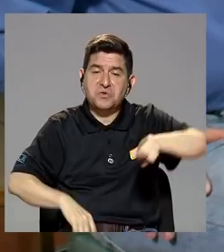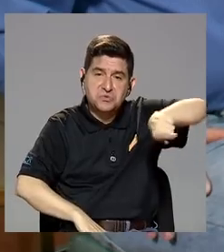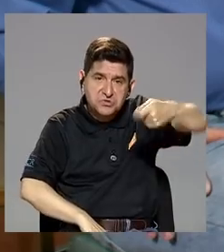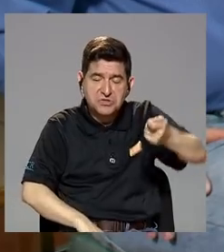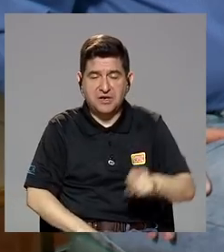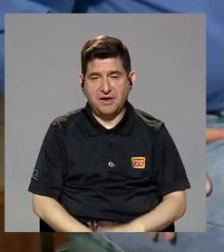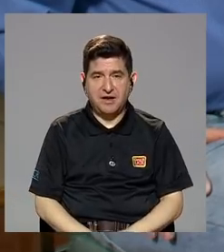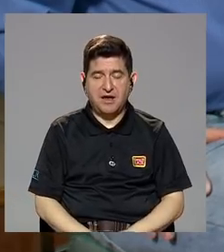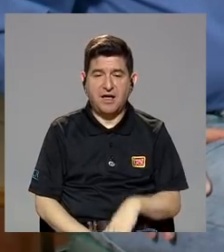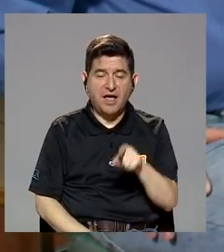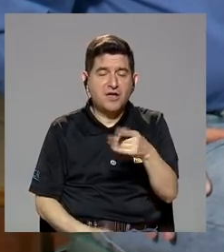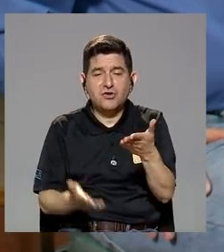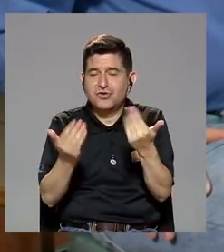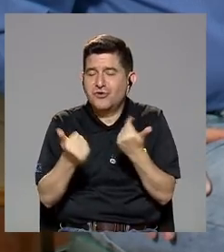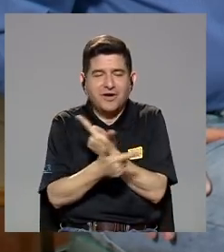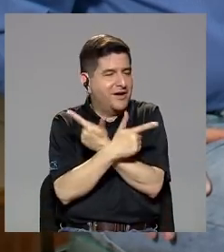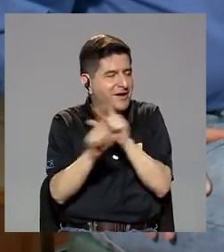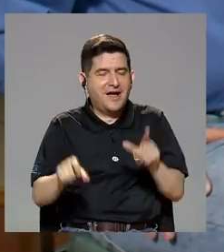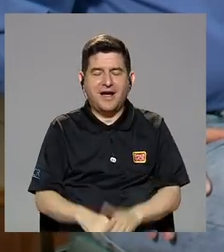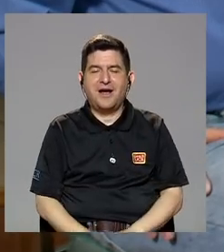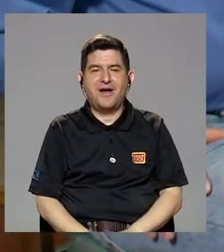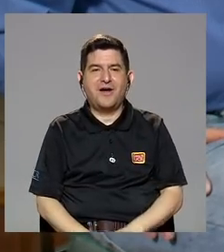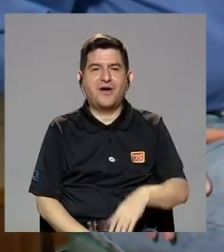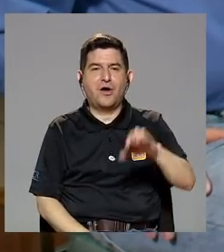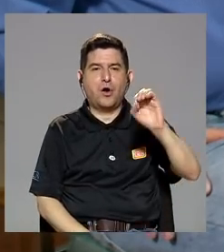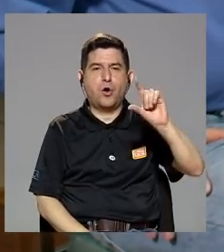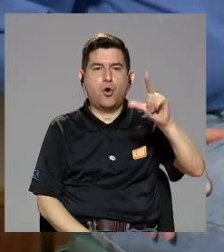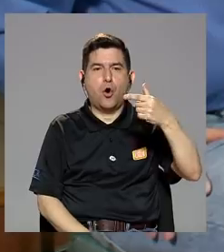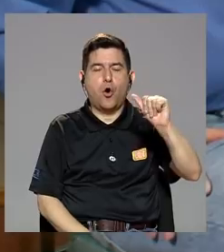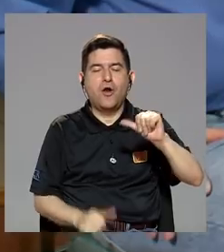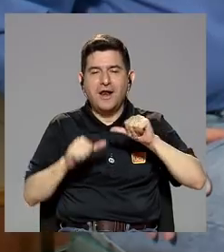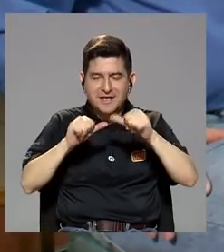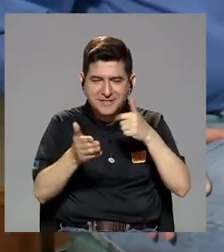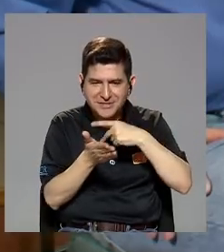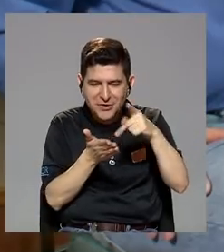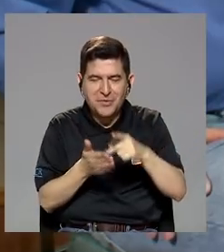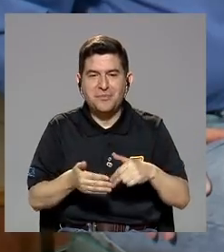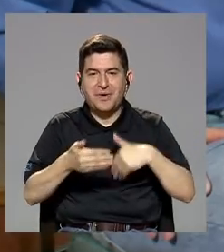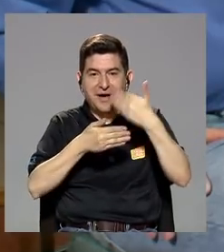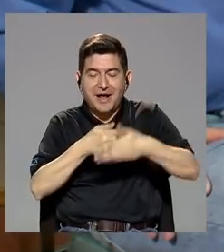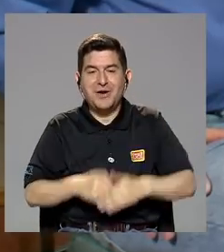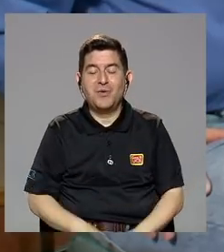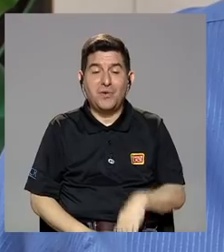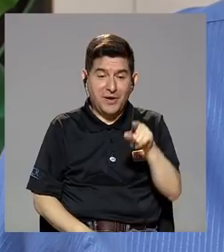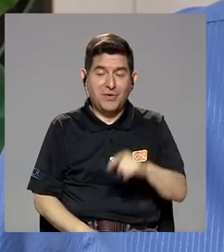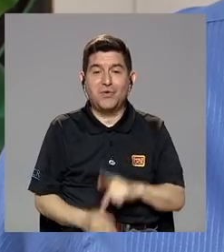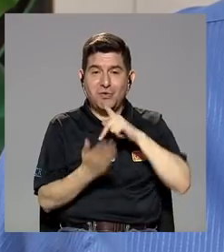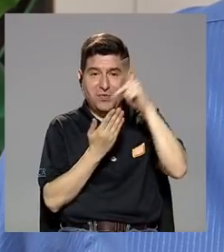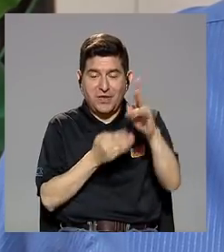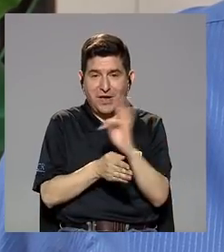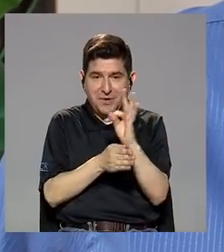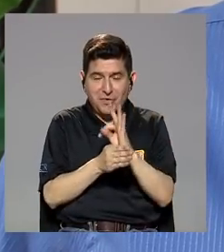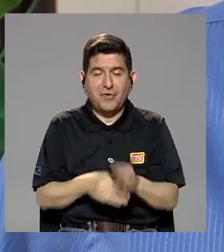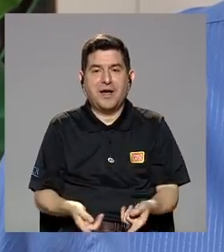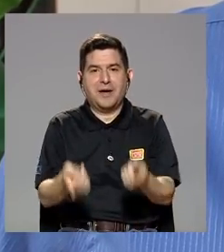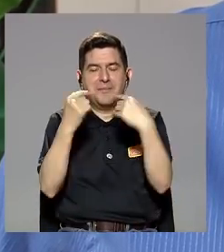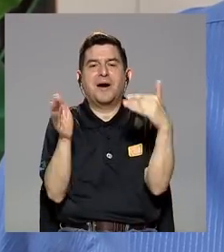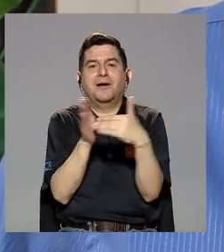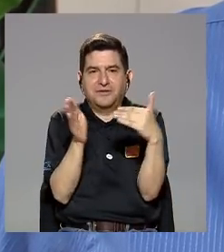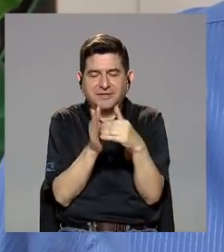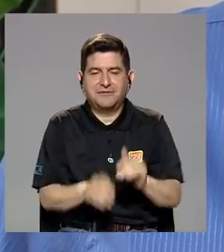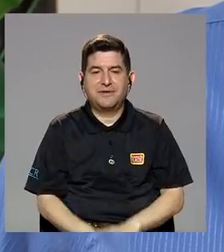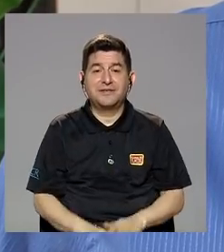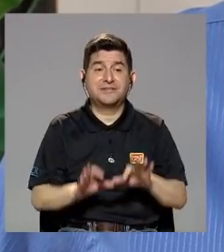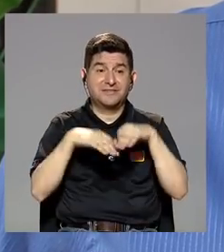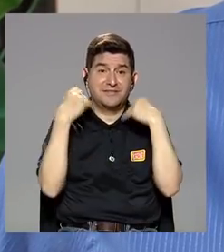canal no me quería soltar doña olga me siguió pagando el sueldo para que yo volviera después de la novela todas esas maravillas y aquí